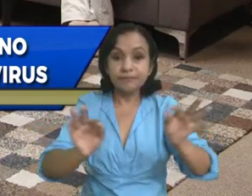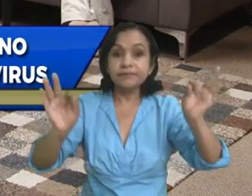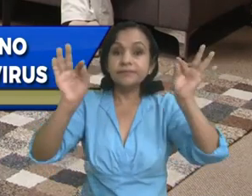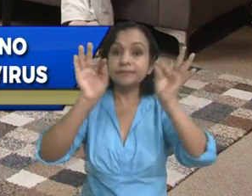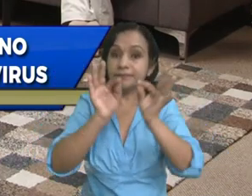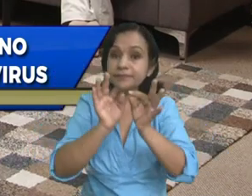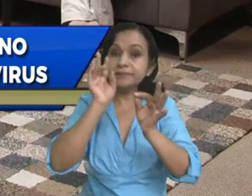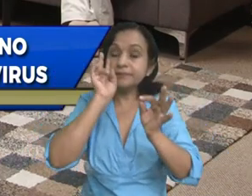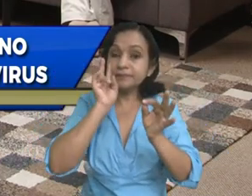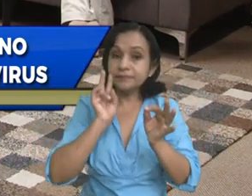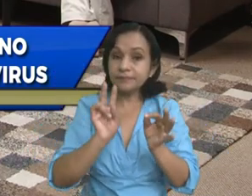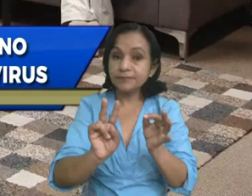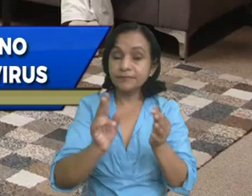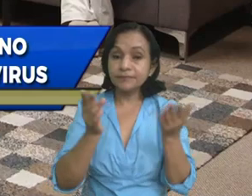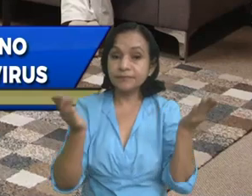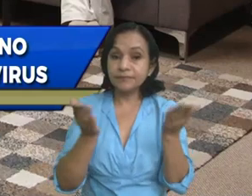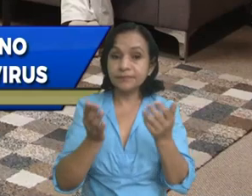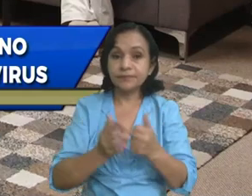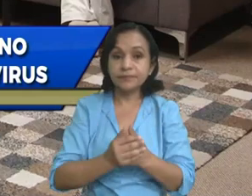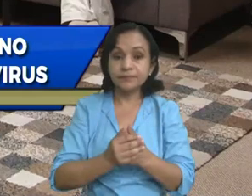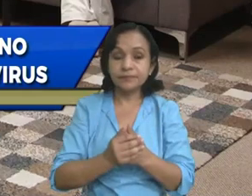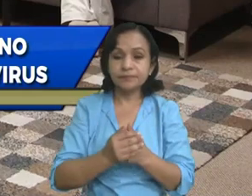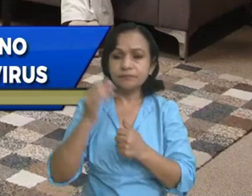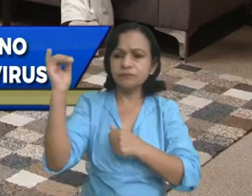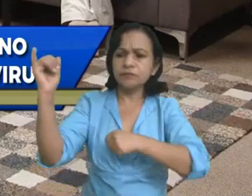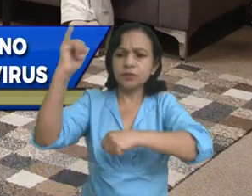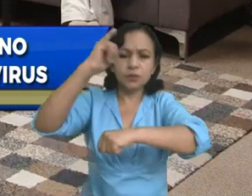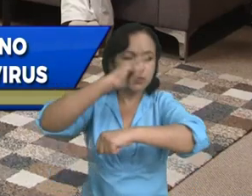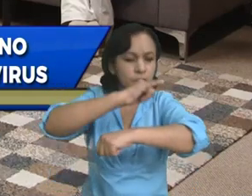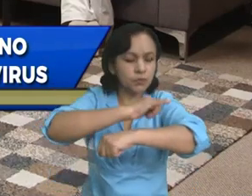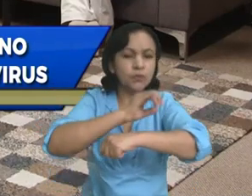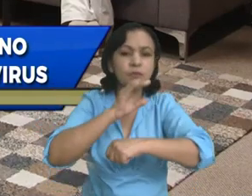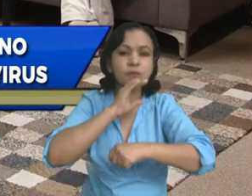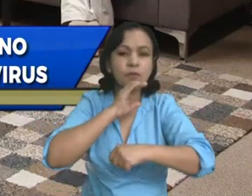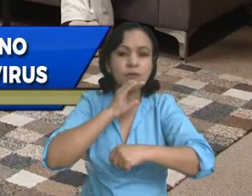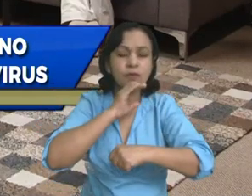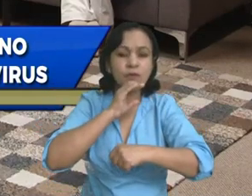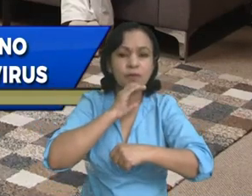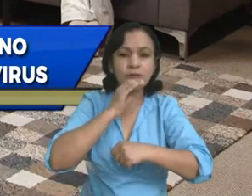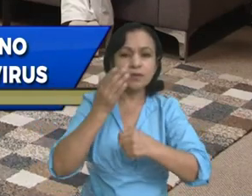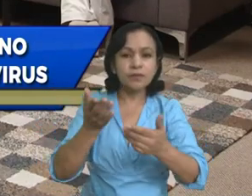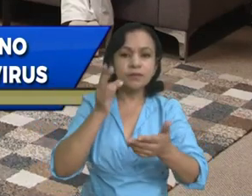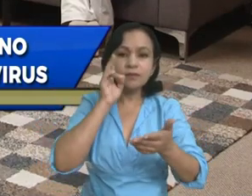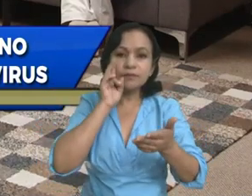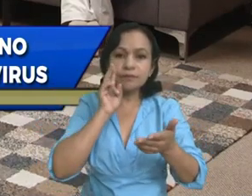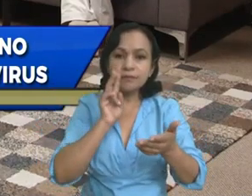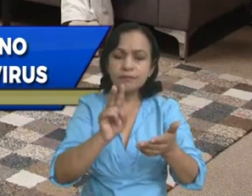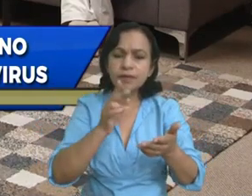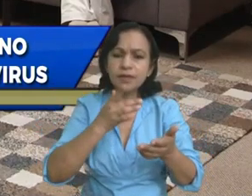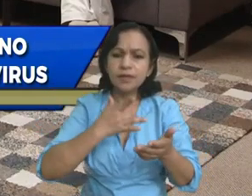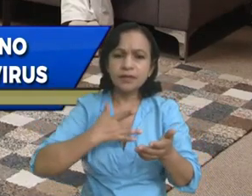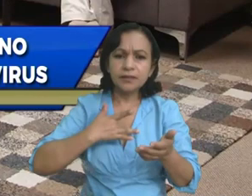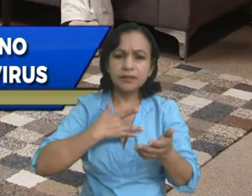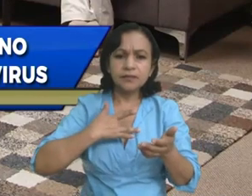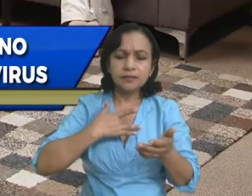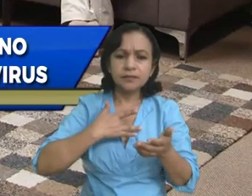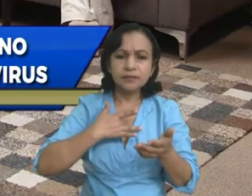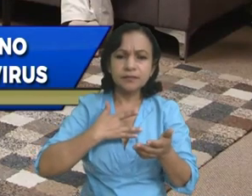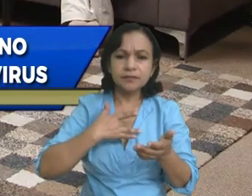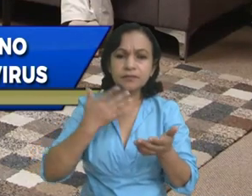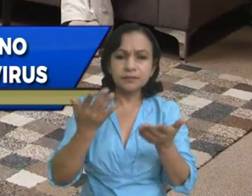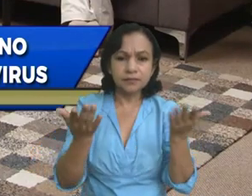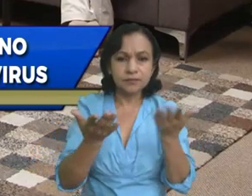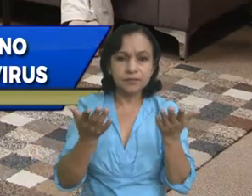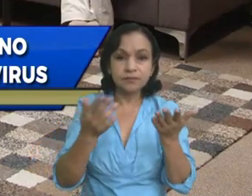de veras, y vinimos a de conjunto ver las necesidades que tendrían, de acuerdo a cómo